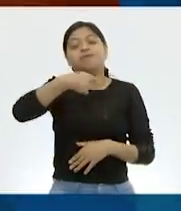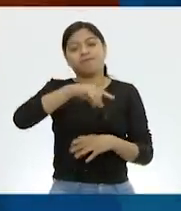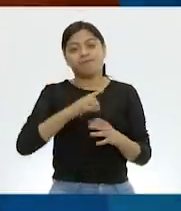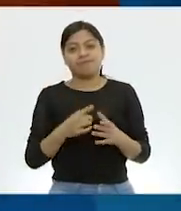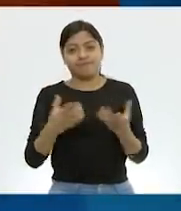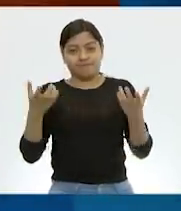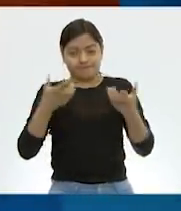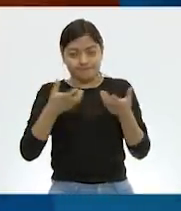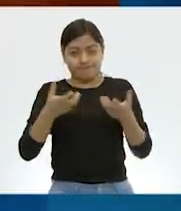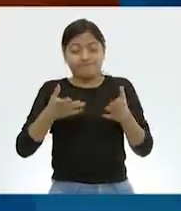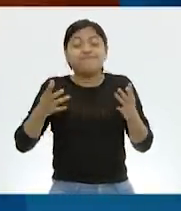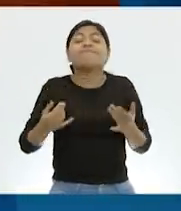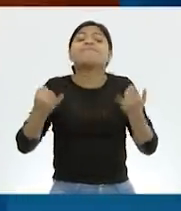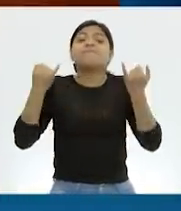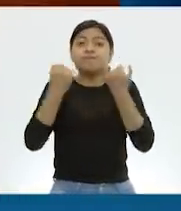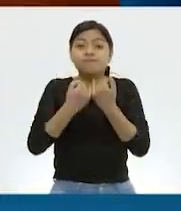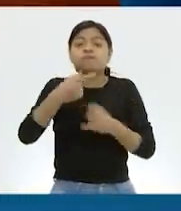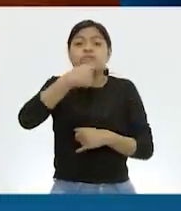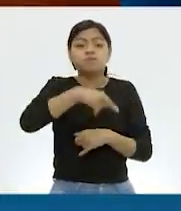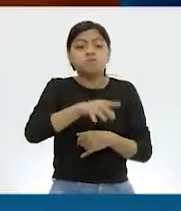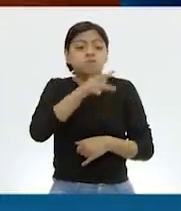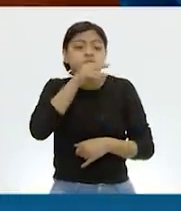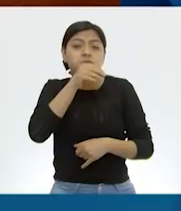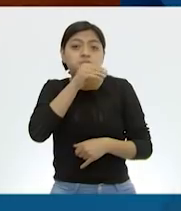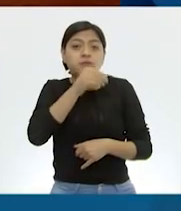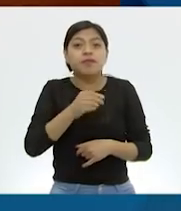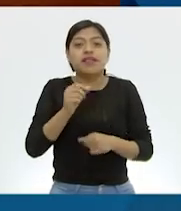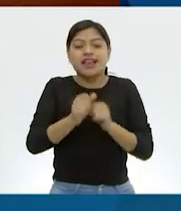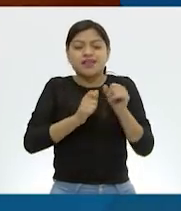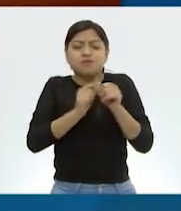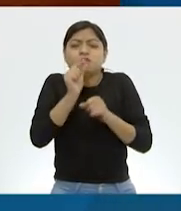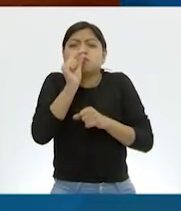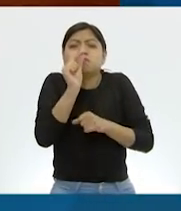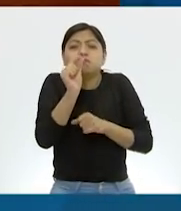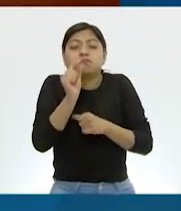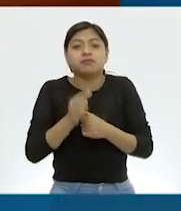parte. También se puede alimentar de insectos pequeños.